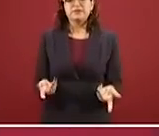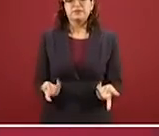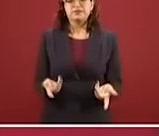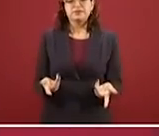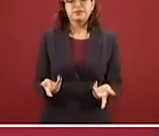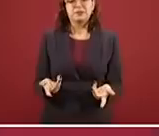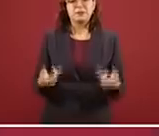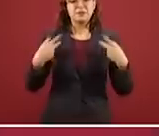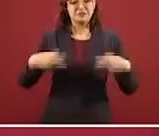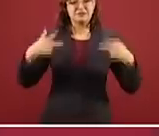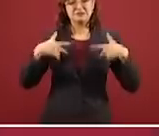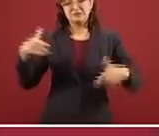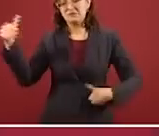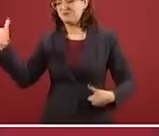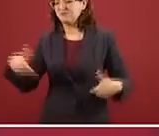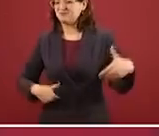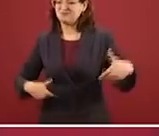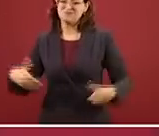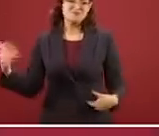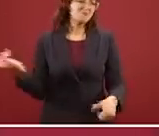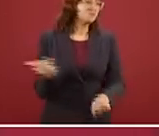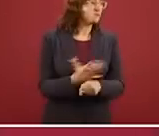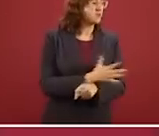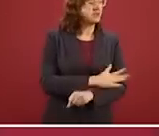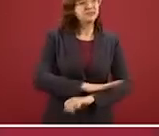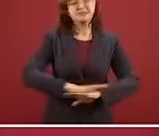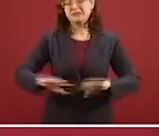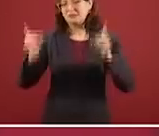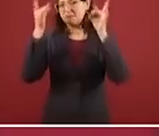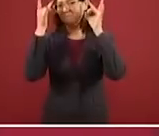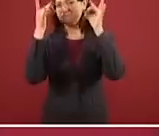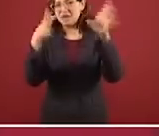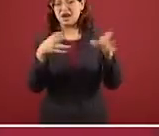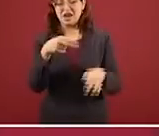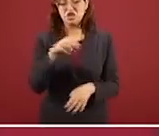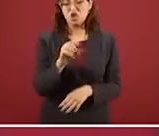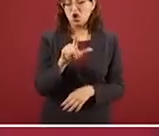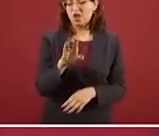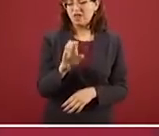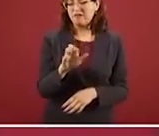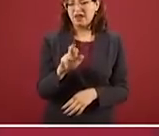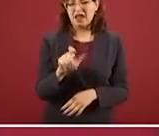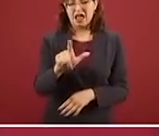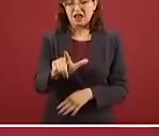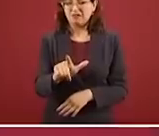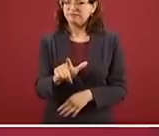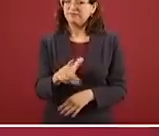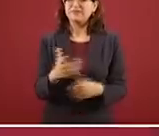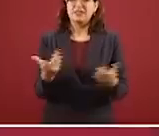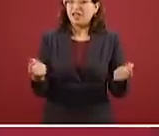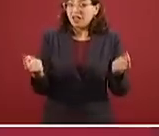mucha inconformidad ya con el modelo neoliberal. ¿Qué se tiene que hacer?